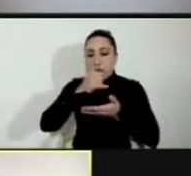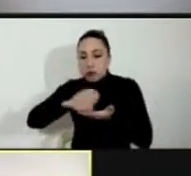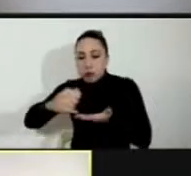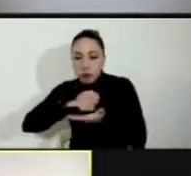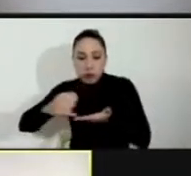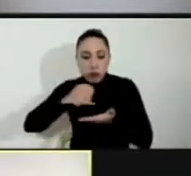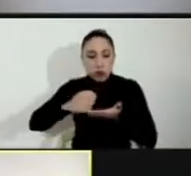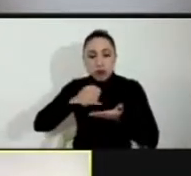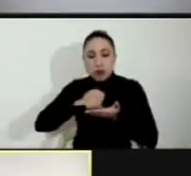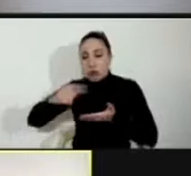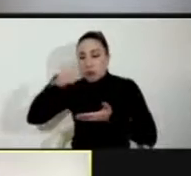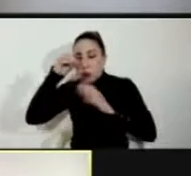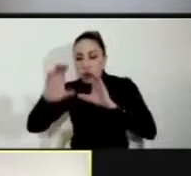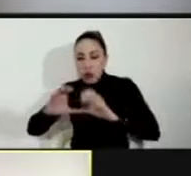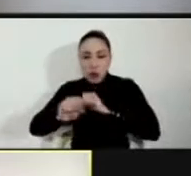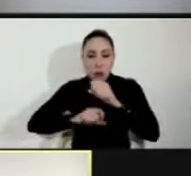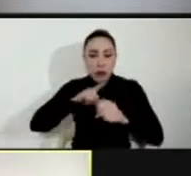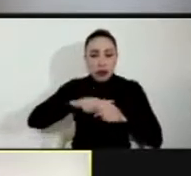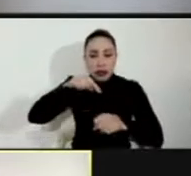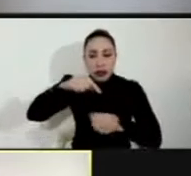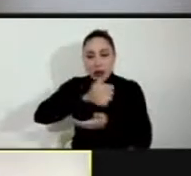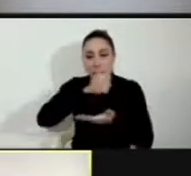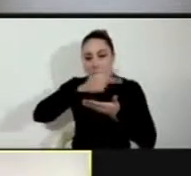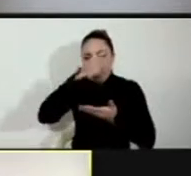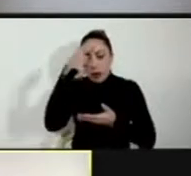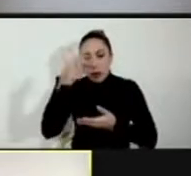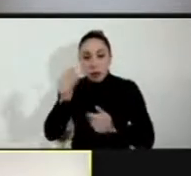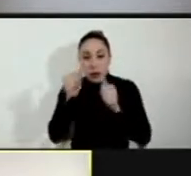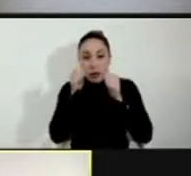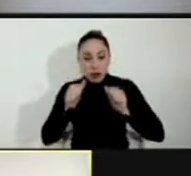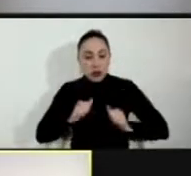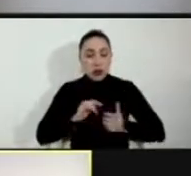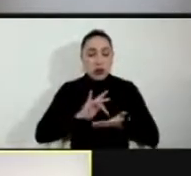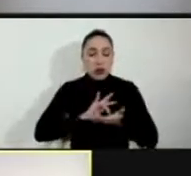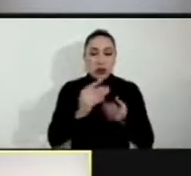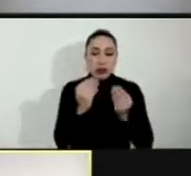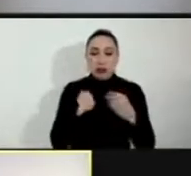Por su atención, muchas gracias. Es cuanto, diputada presidenta.